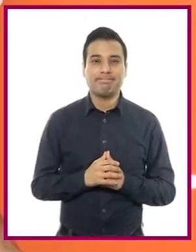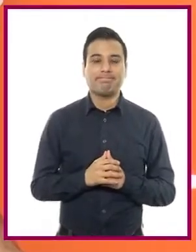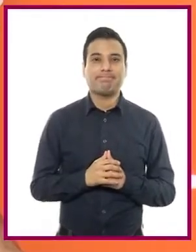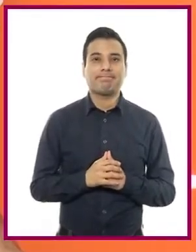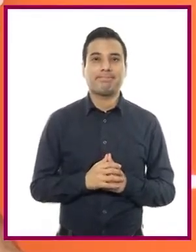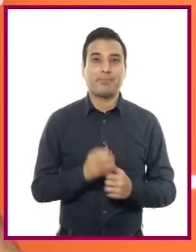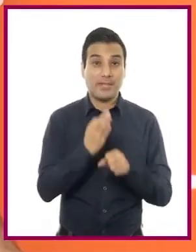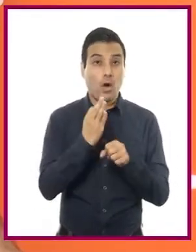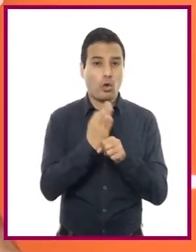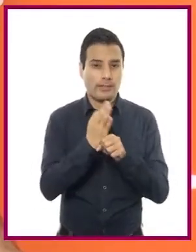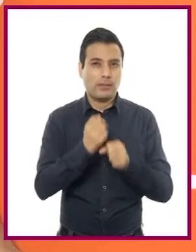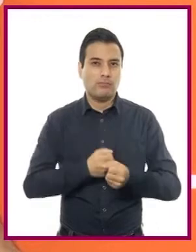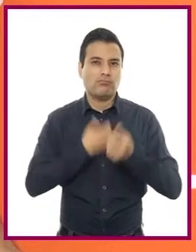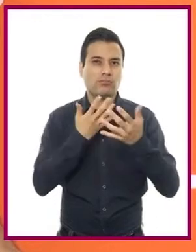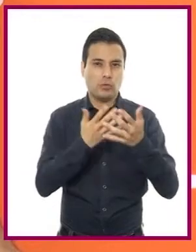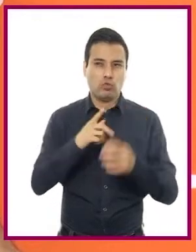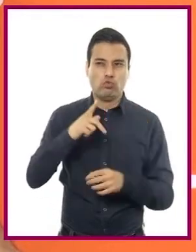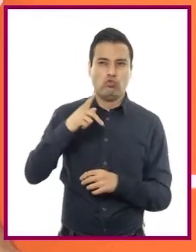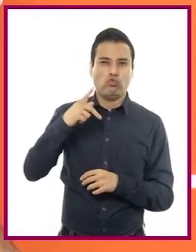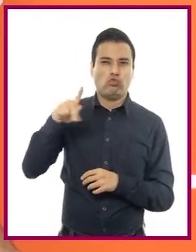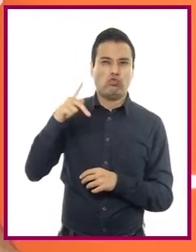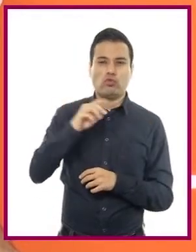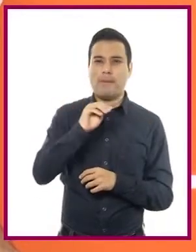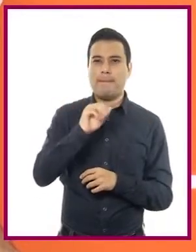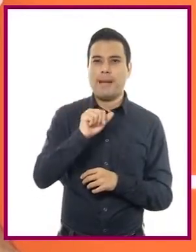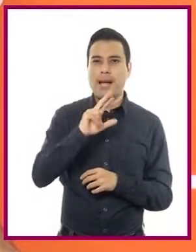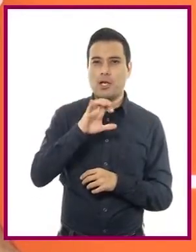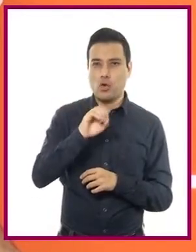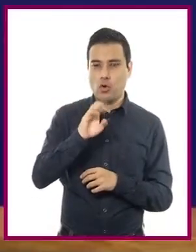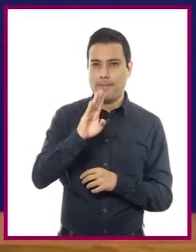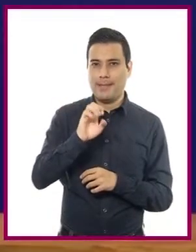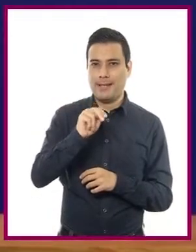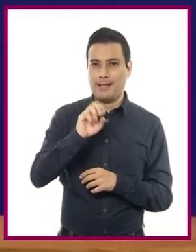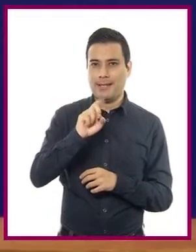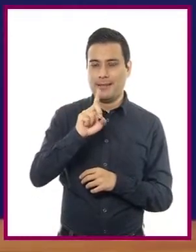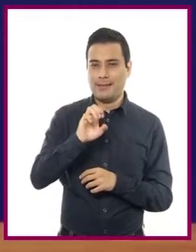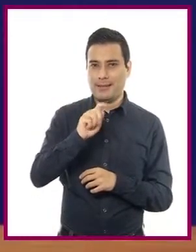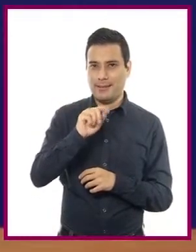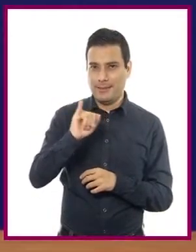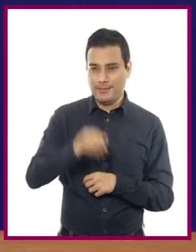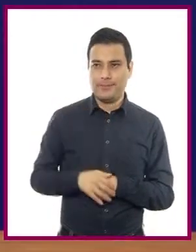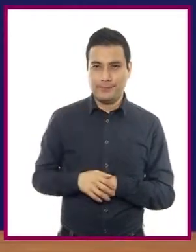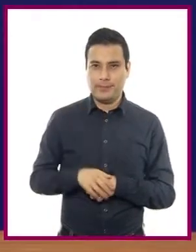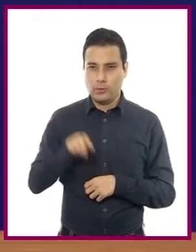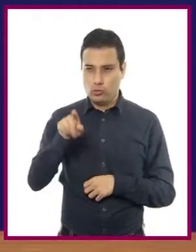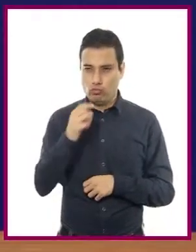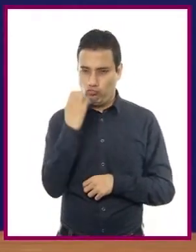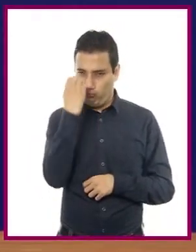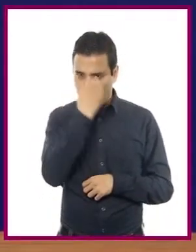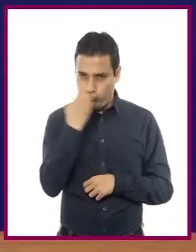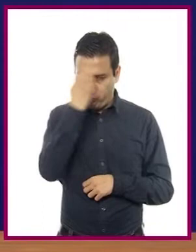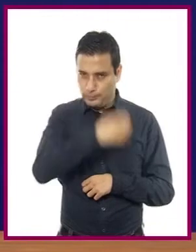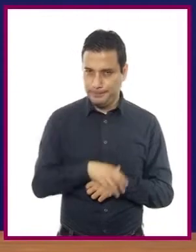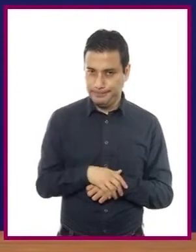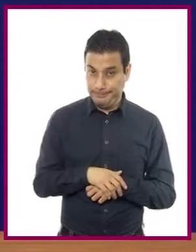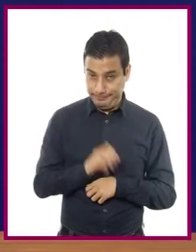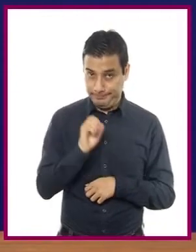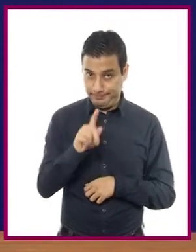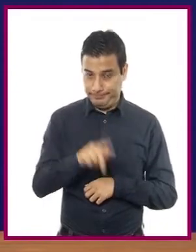Analizaremos un poema de Mario Benedetti a partir de los elementos que se han trabajado durante esta